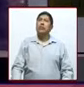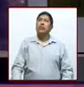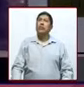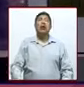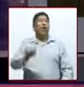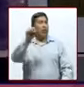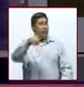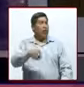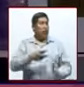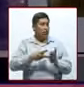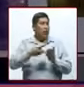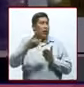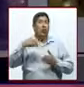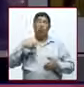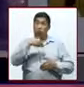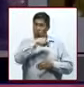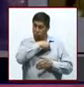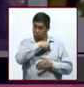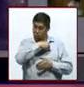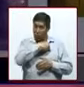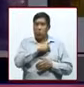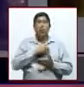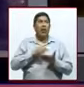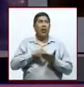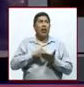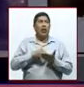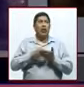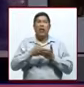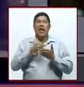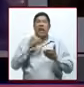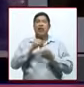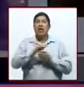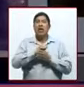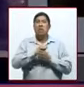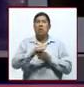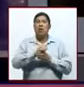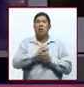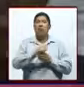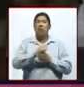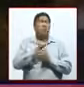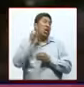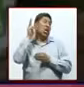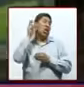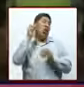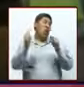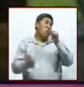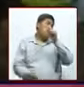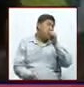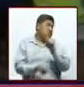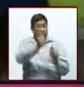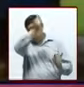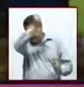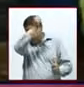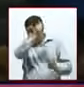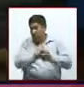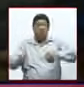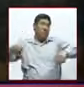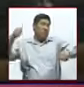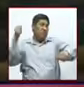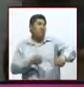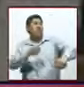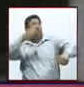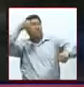Es muy cierto, Gerardo, estamos ya con estas previas. Por ahí hemos escuchado bandas, hemos escuchado este ritmo que va a